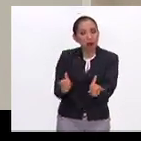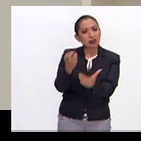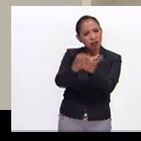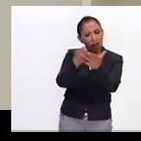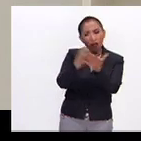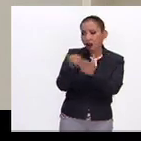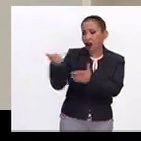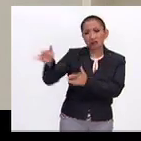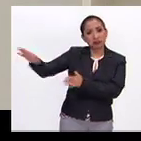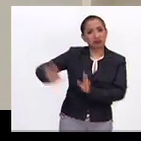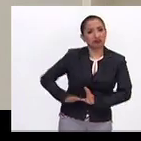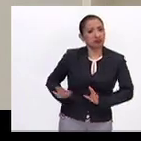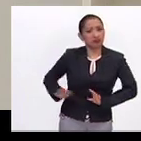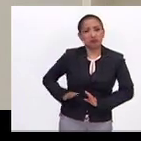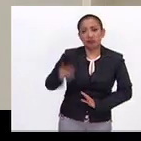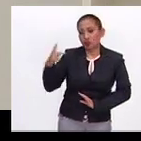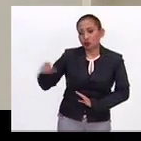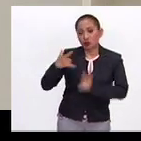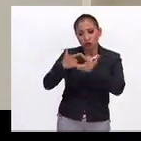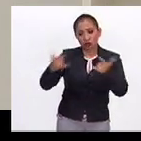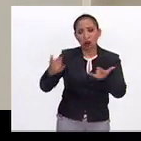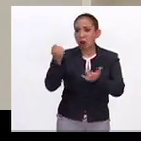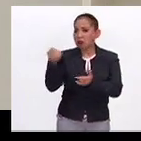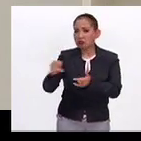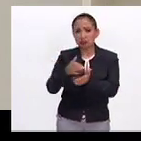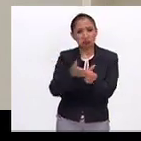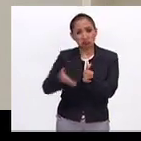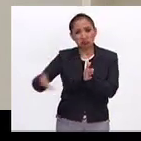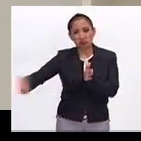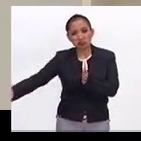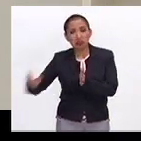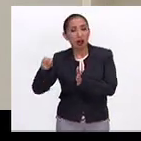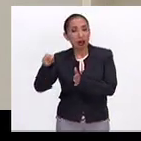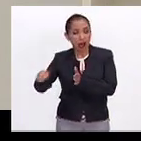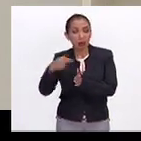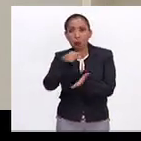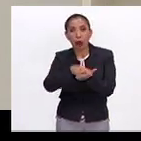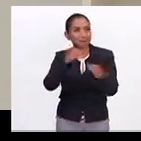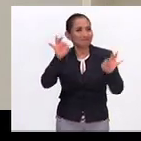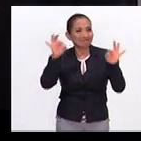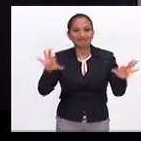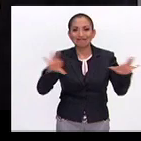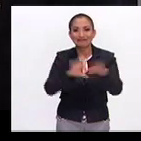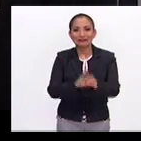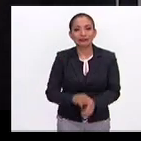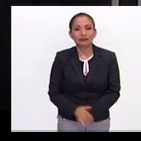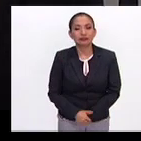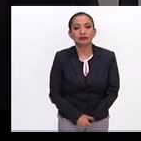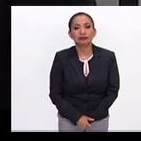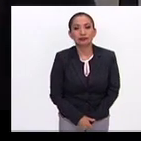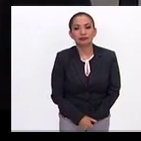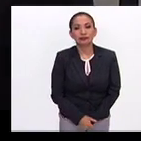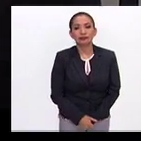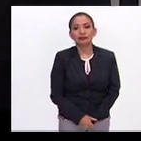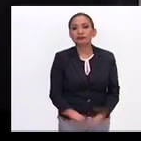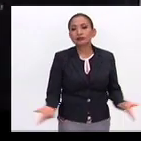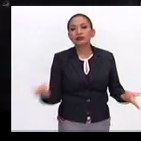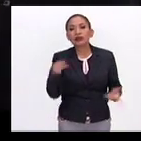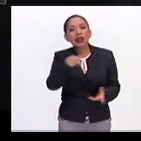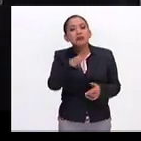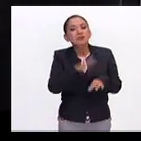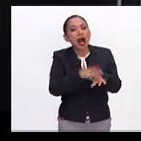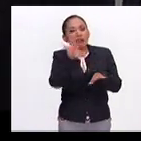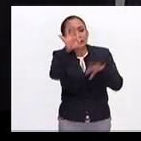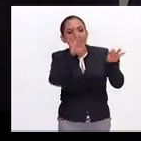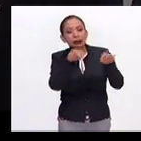es como él actúa y es parte de su biografía también. Entonces creo que está en el lugar donde debe estar. ¿Qué cosas se podrían potenciar